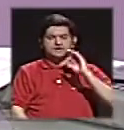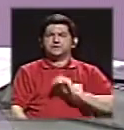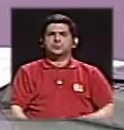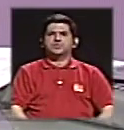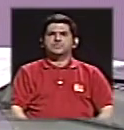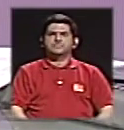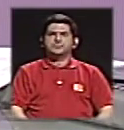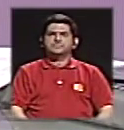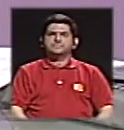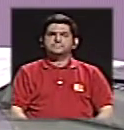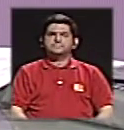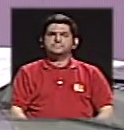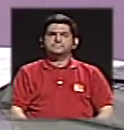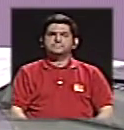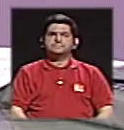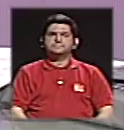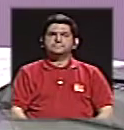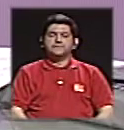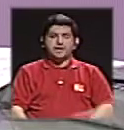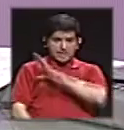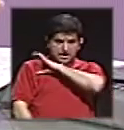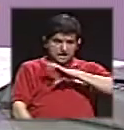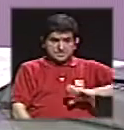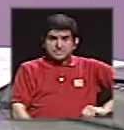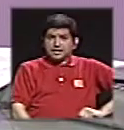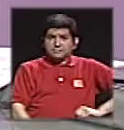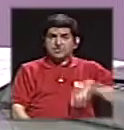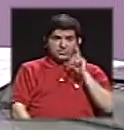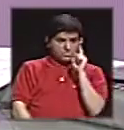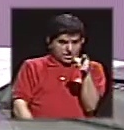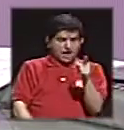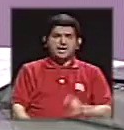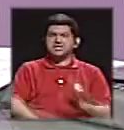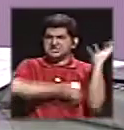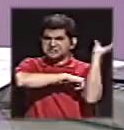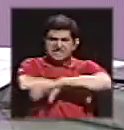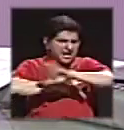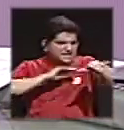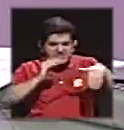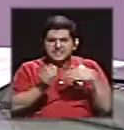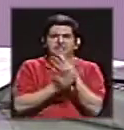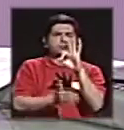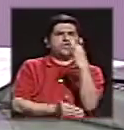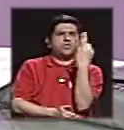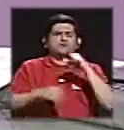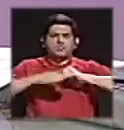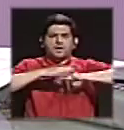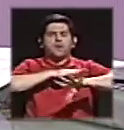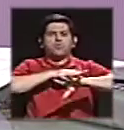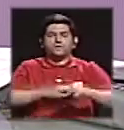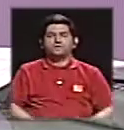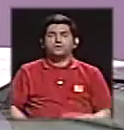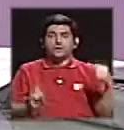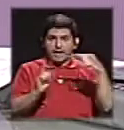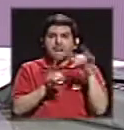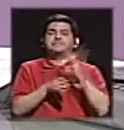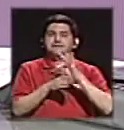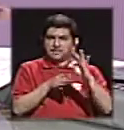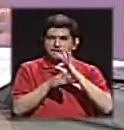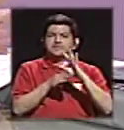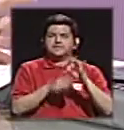1979, en El Salvador, se penalizan todas las formas de aborto, incluso el